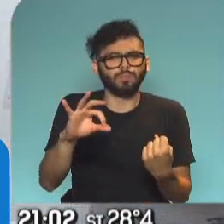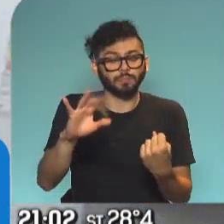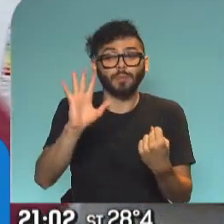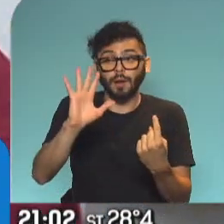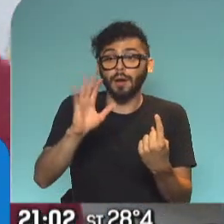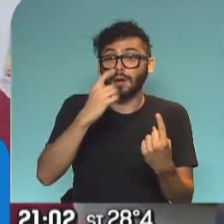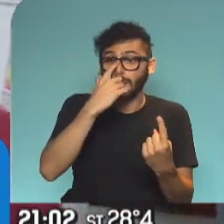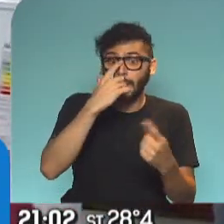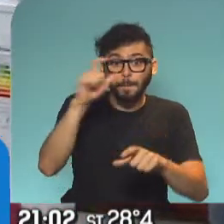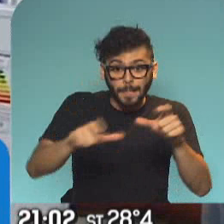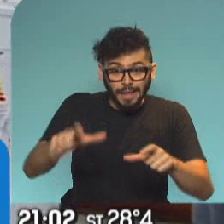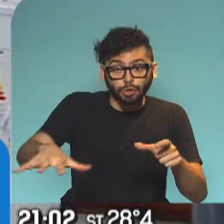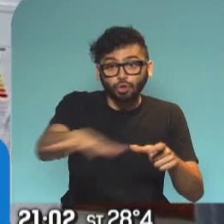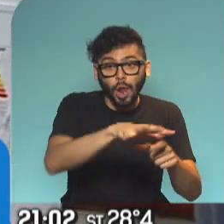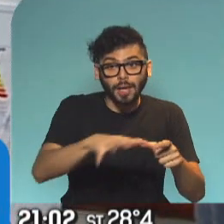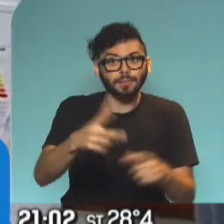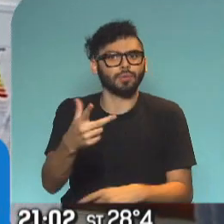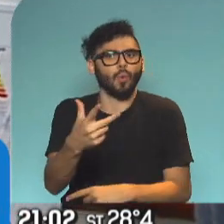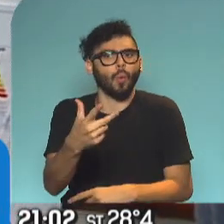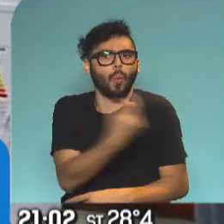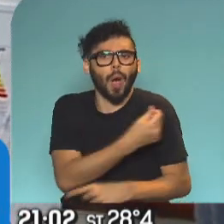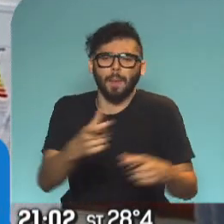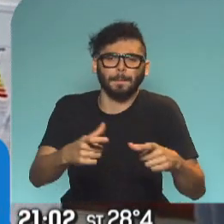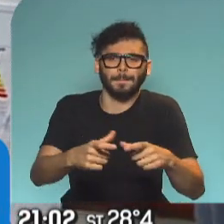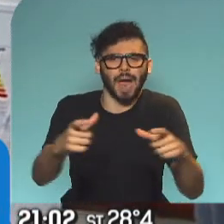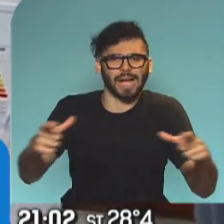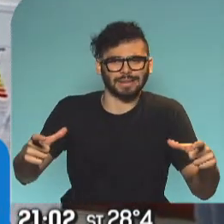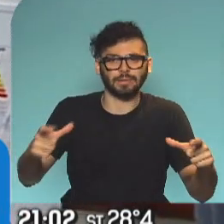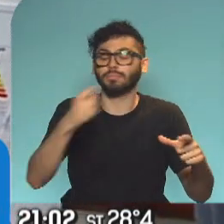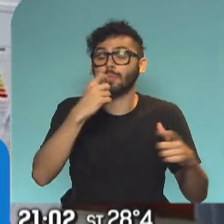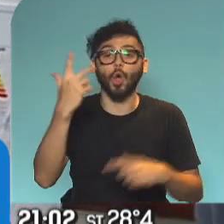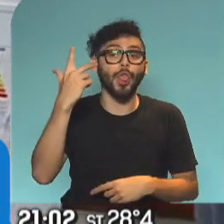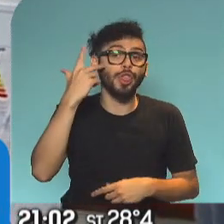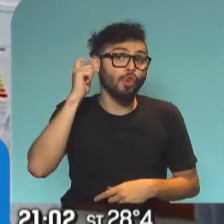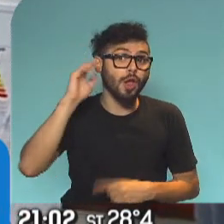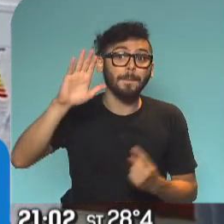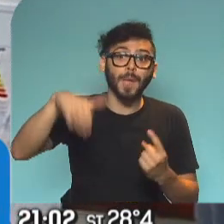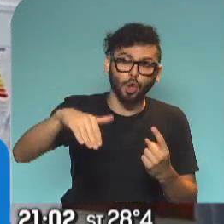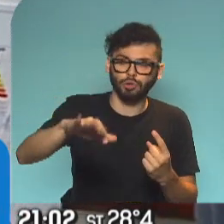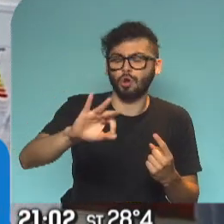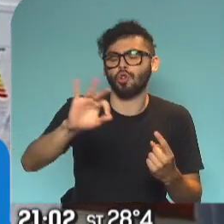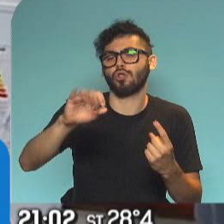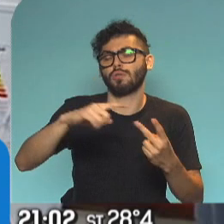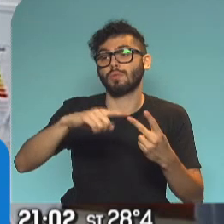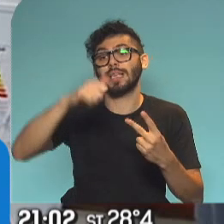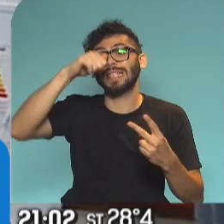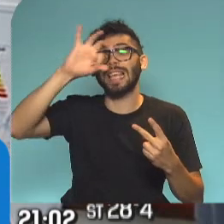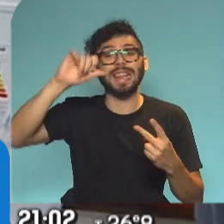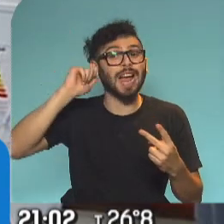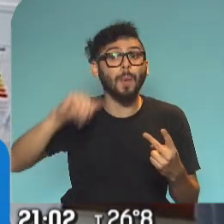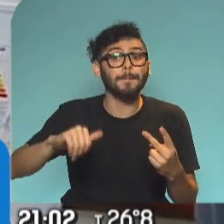a la cual va a vacunar, ya sea en menores de 18 años, en mayores